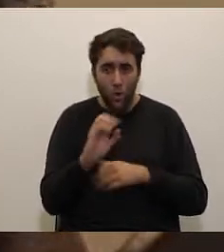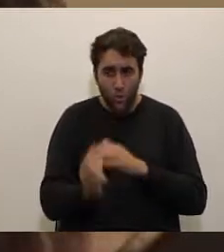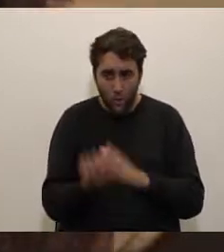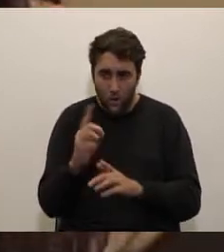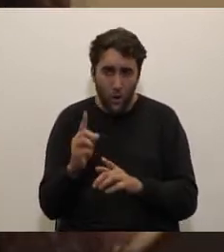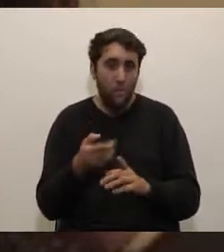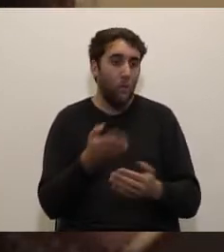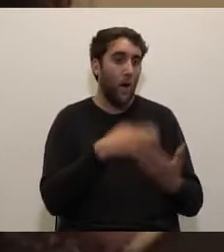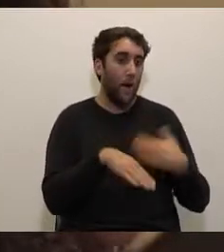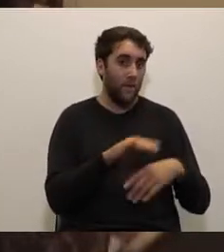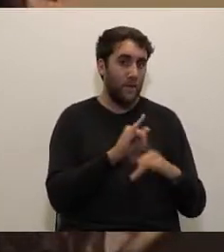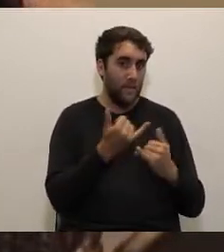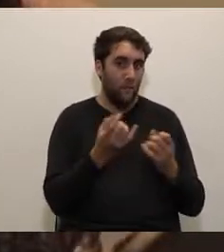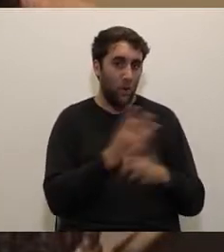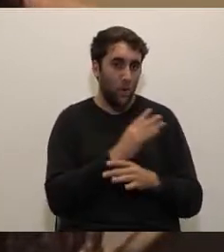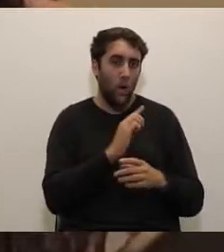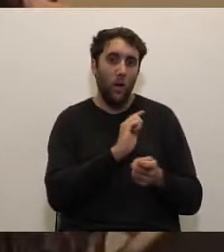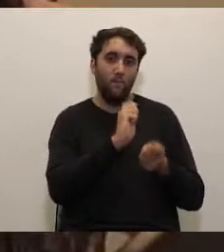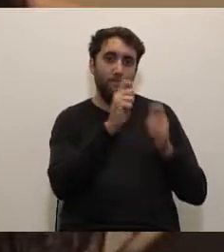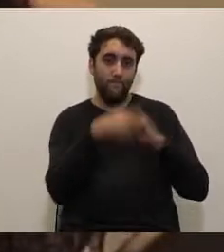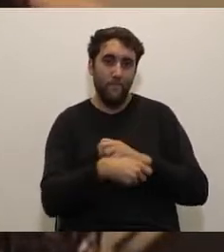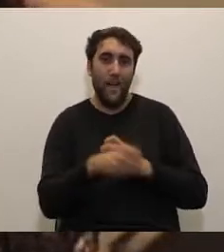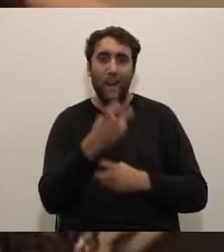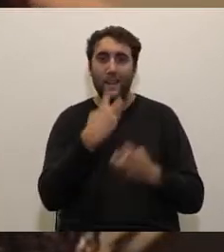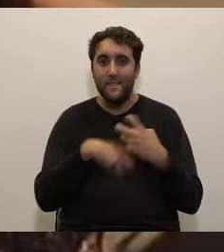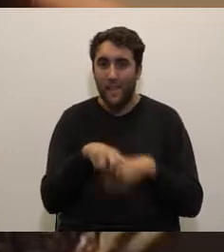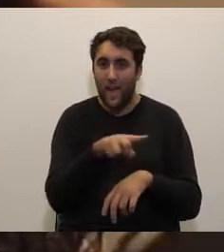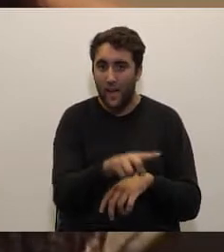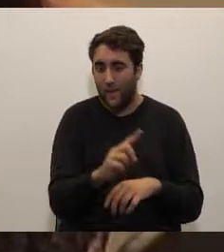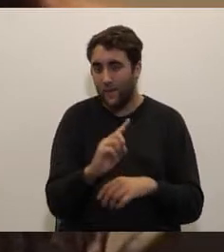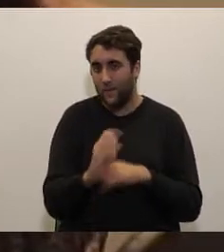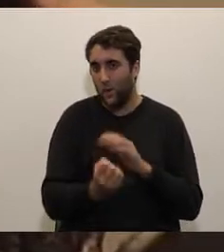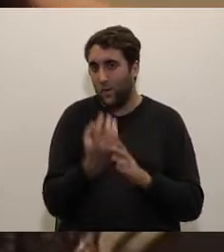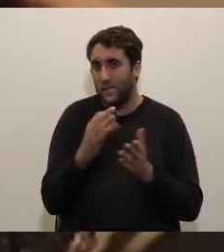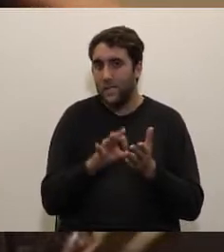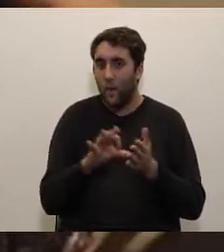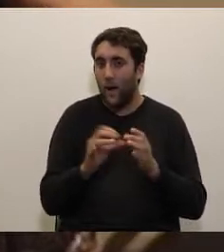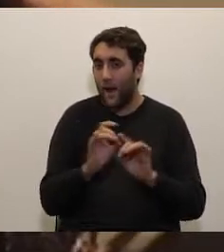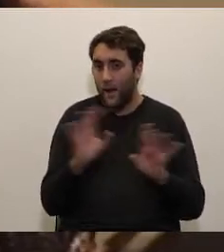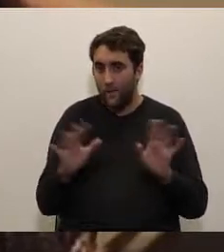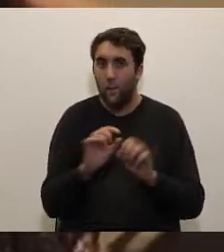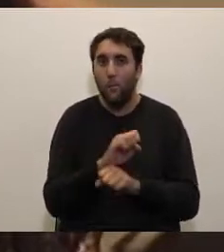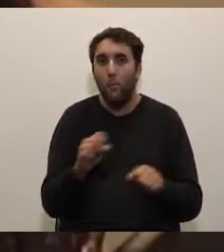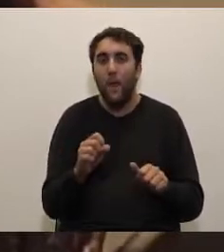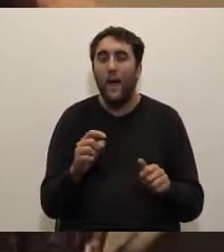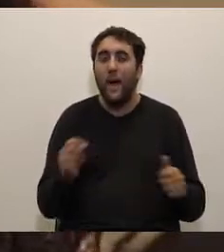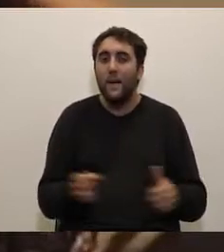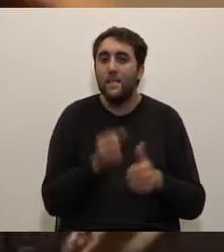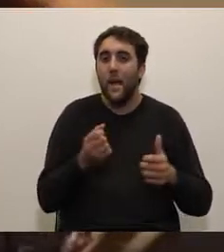porque todo lo que desarrollamos está basado en software libre, que nos permitiera hacer un ejercicio un poco